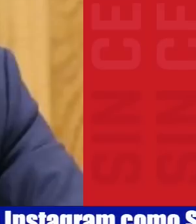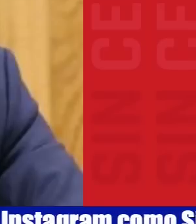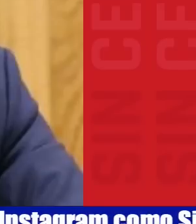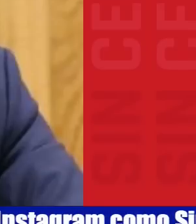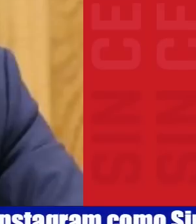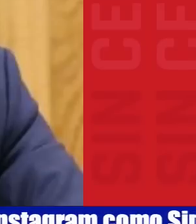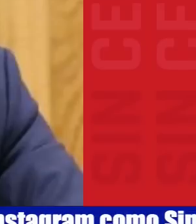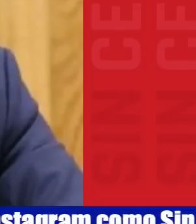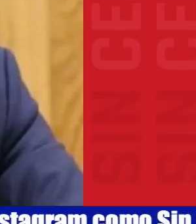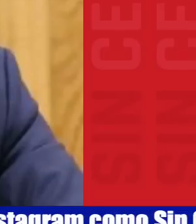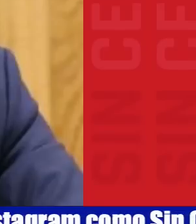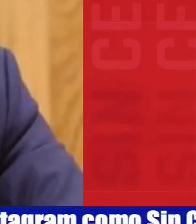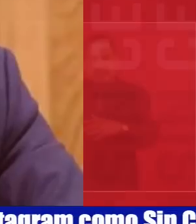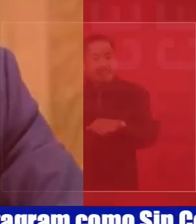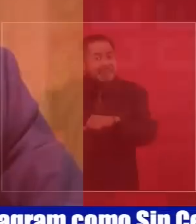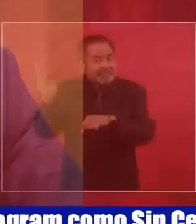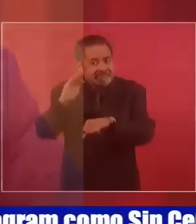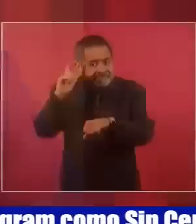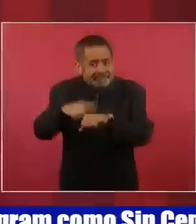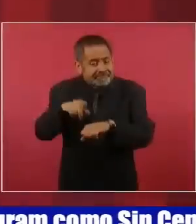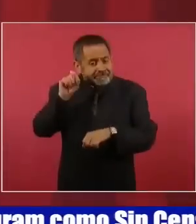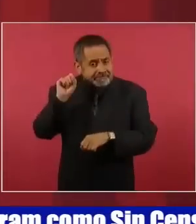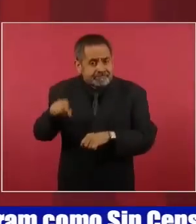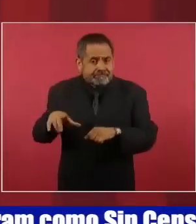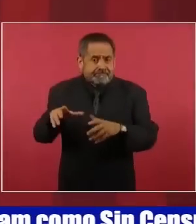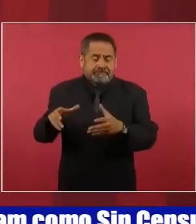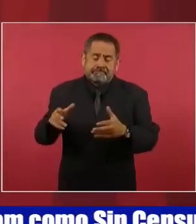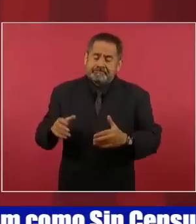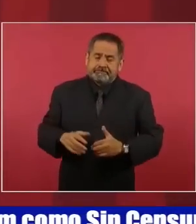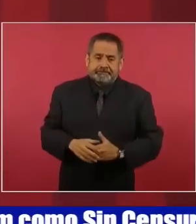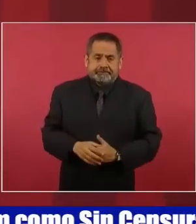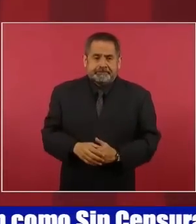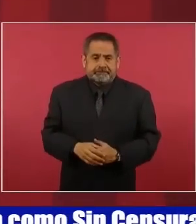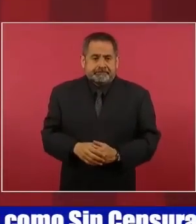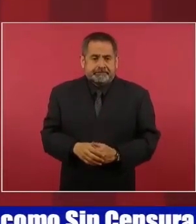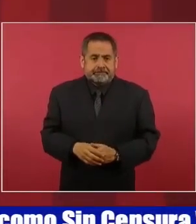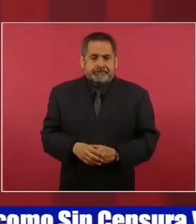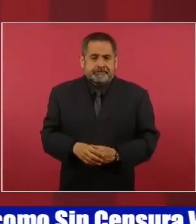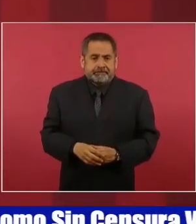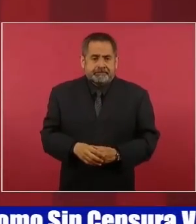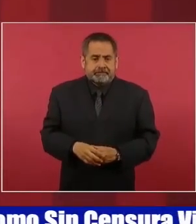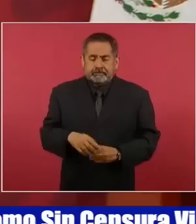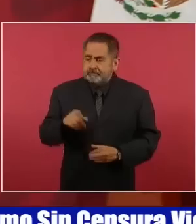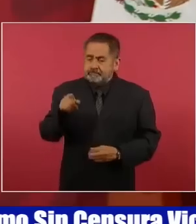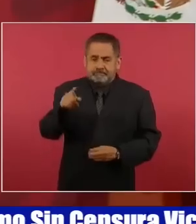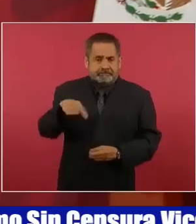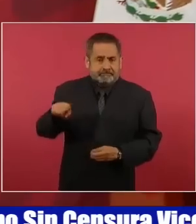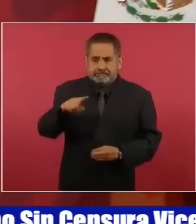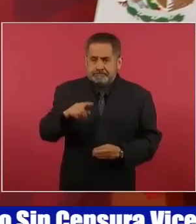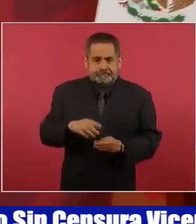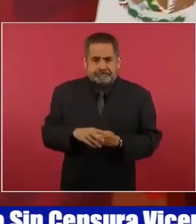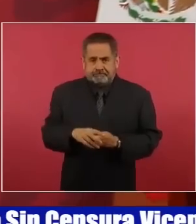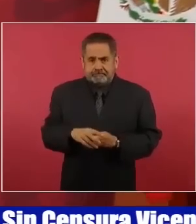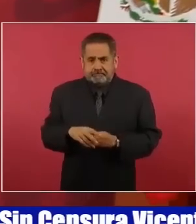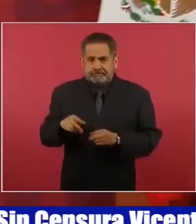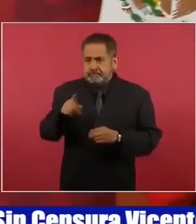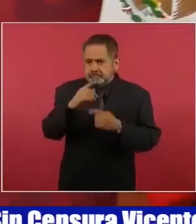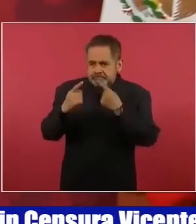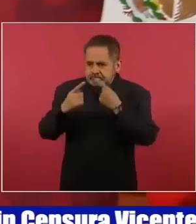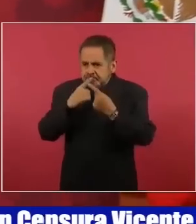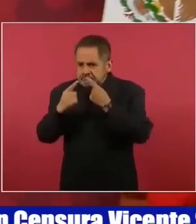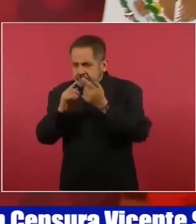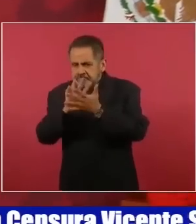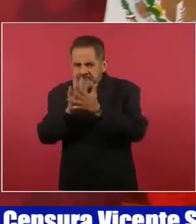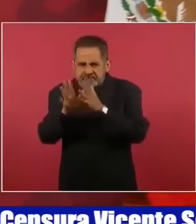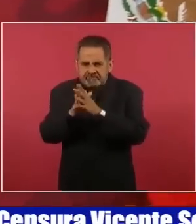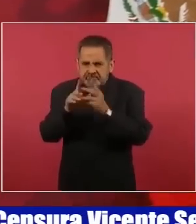dijo que Carlos Joaquín González, el todavía gobernador de Quintana Roo, panista,